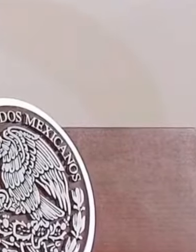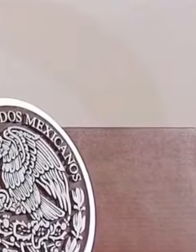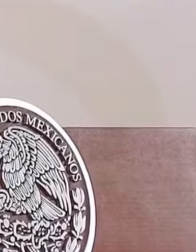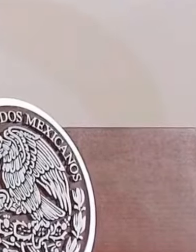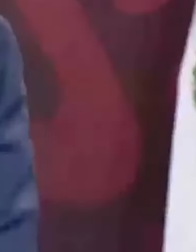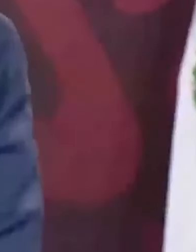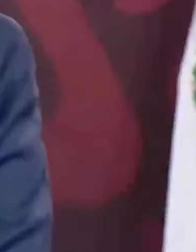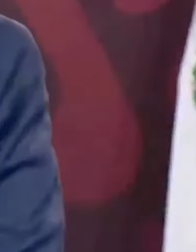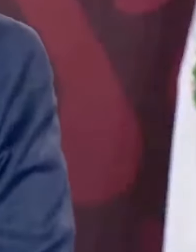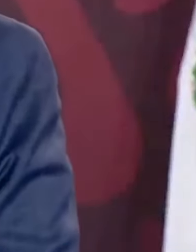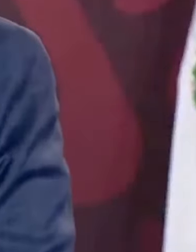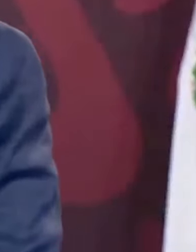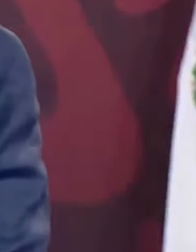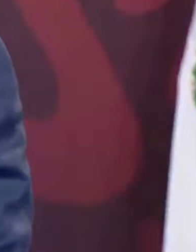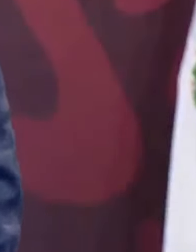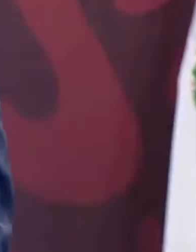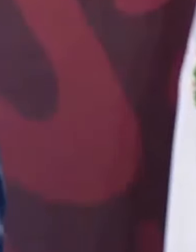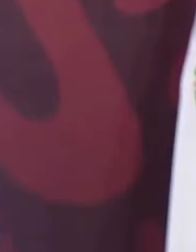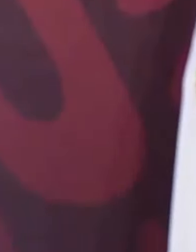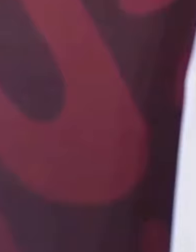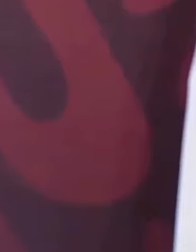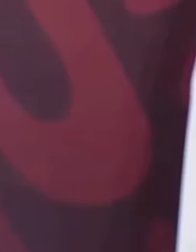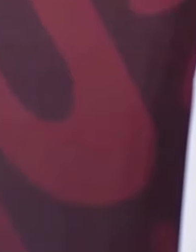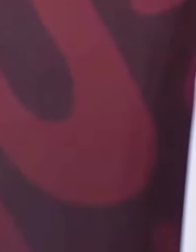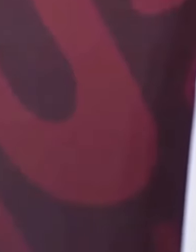Para poderlos enfrentar,